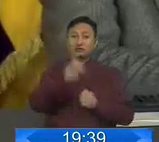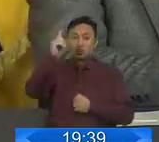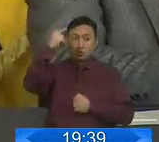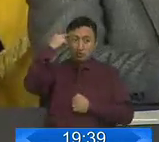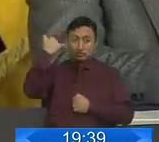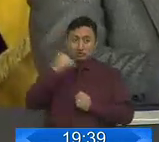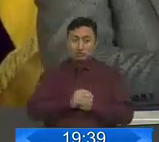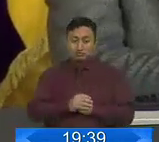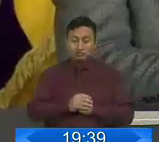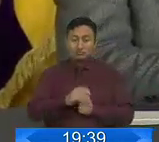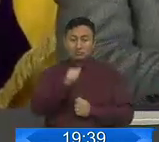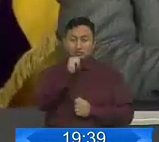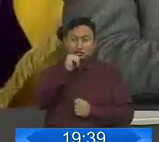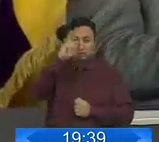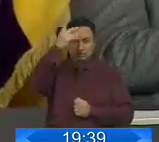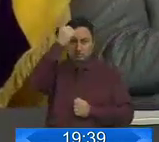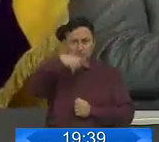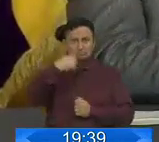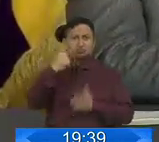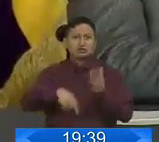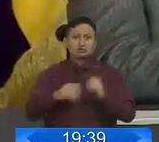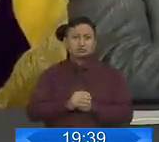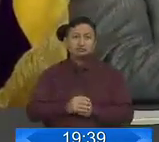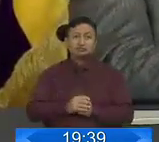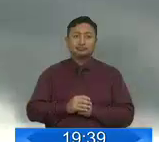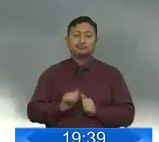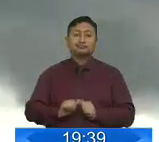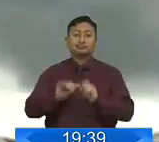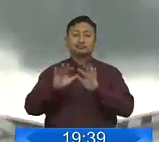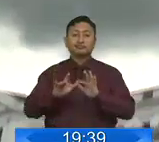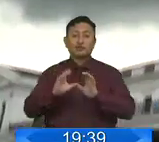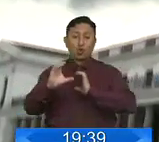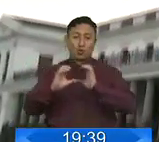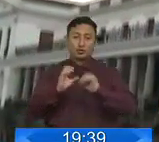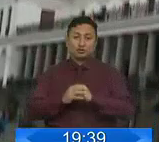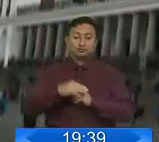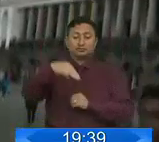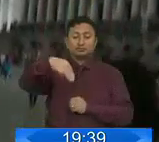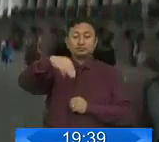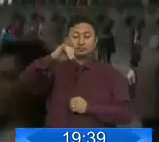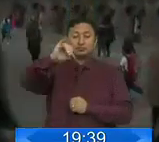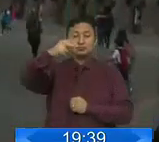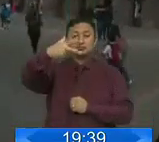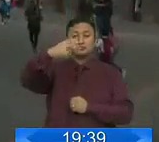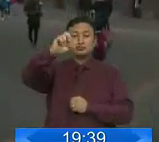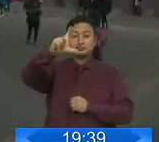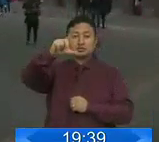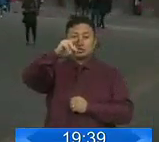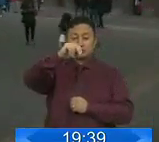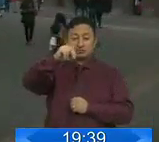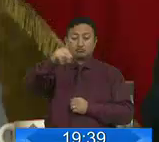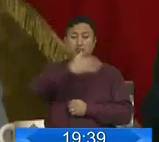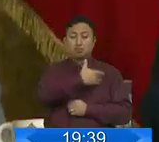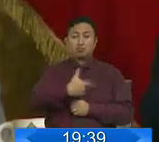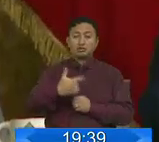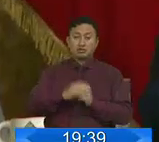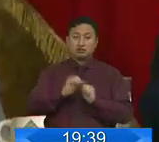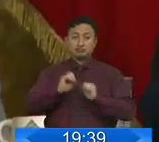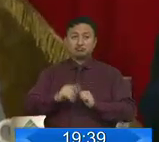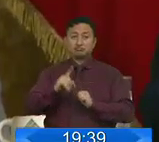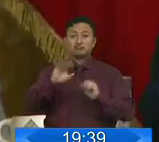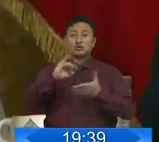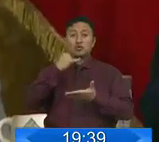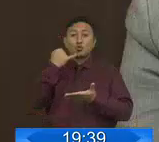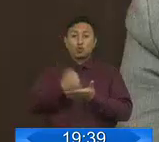por pronunciarse. Así lo indicó el secretario de Comunicación Andrés Michelena al asegurar que el presidente Lenín Moreno ha convocado a dicha junta y